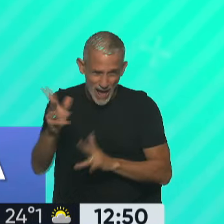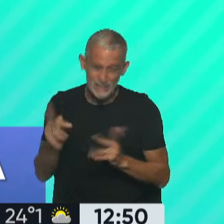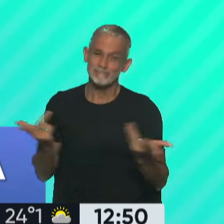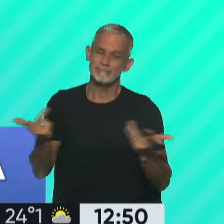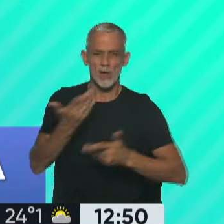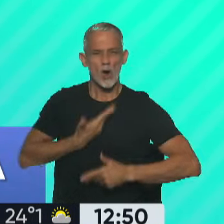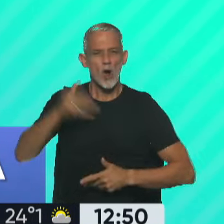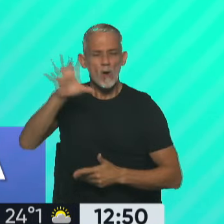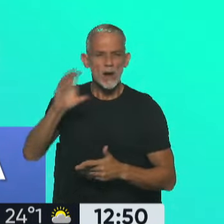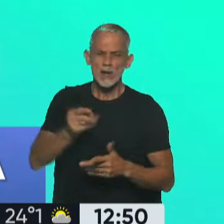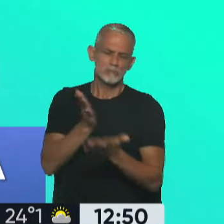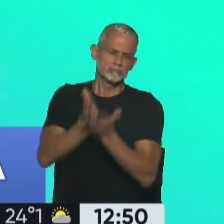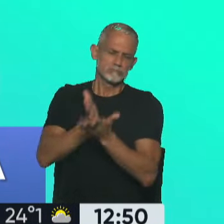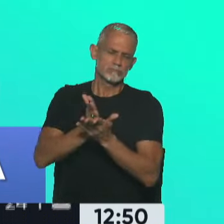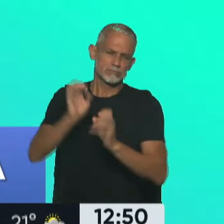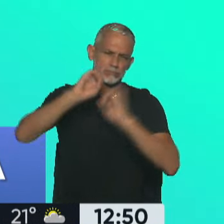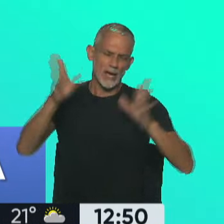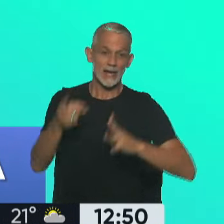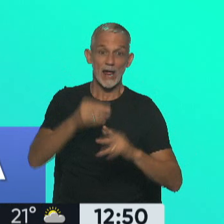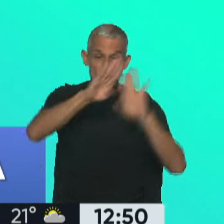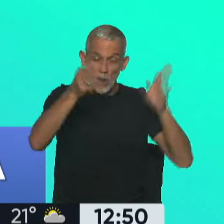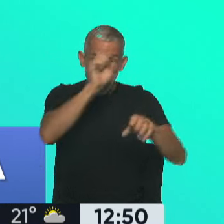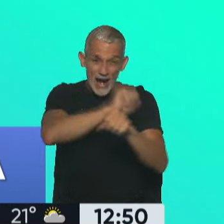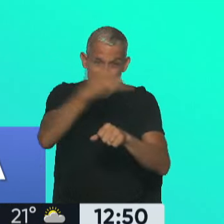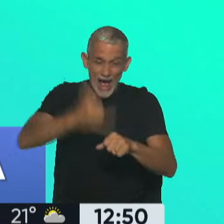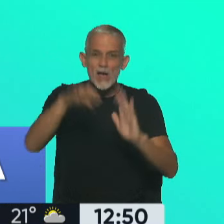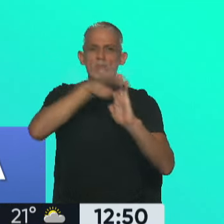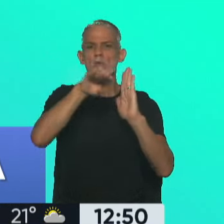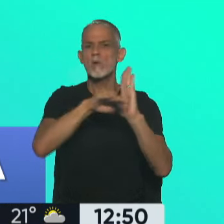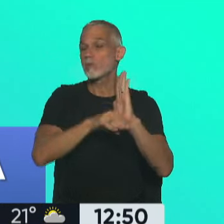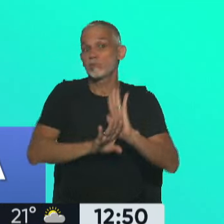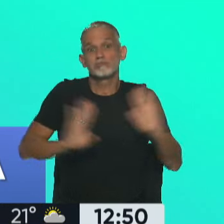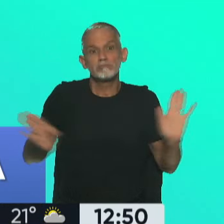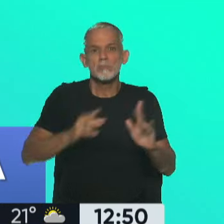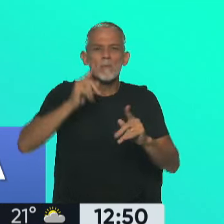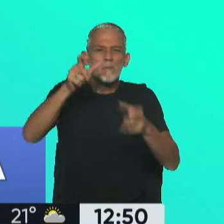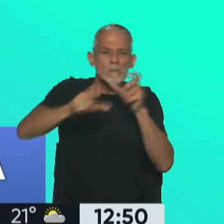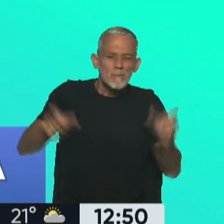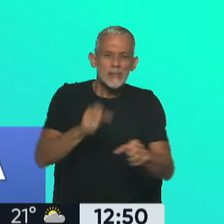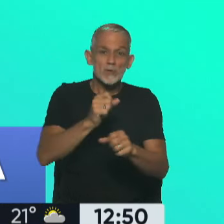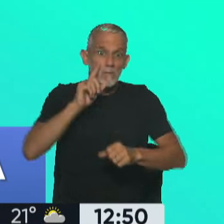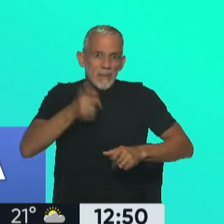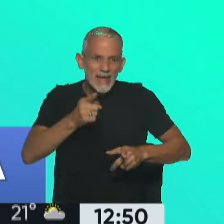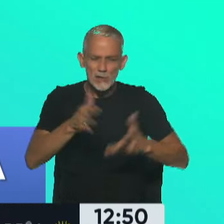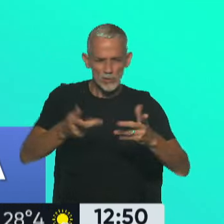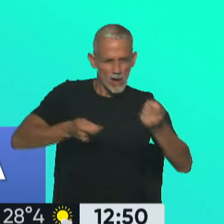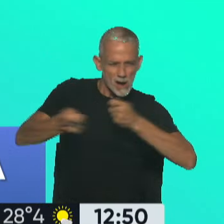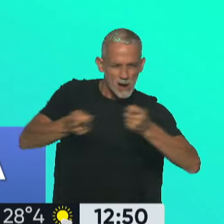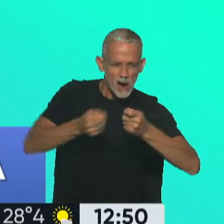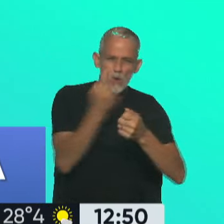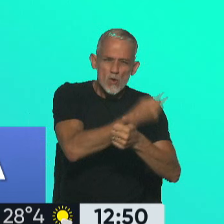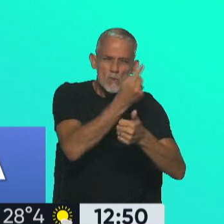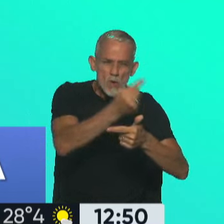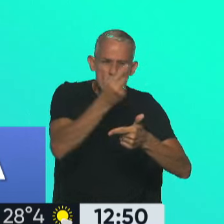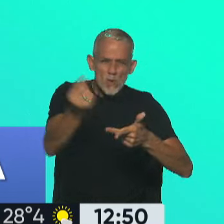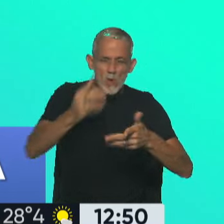gobernador Puyaro actuó con claridad. En las cárceles federales contamos con el protocolo de gestión para presos de alto riesgo, con el que controlamos uno por uno a